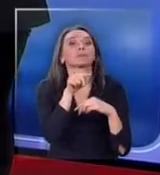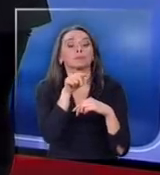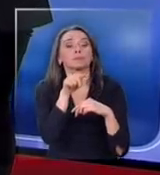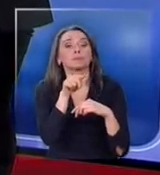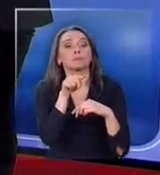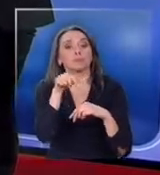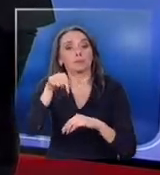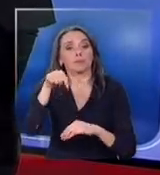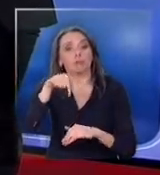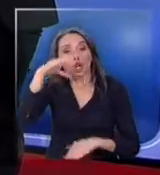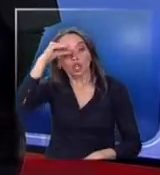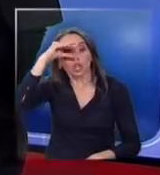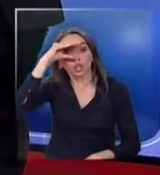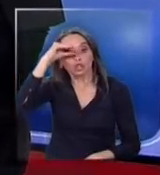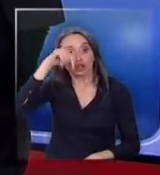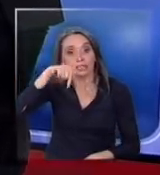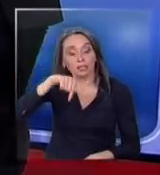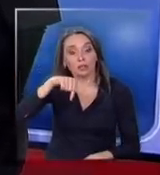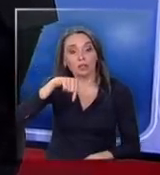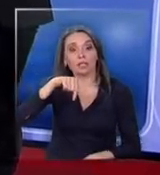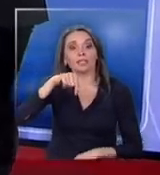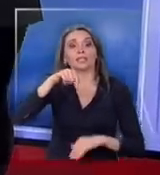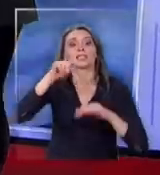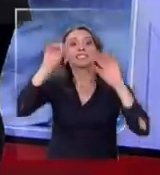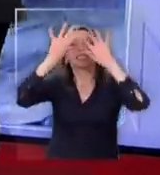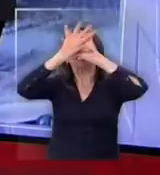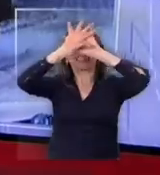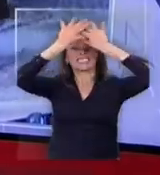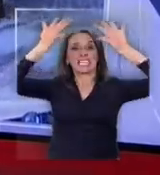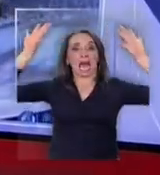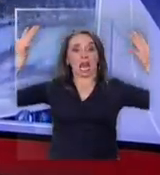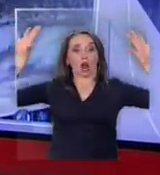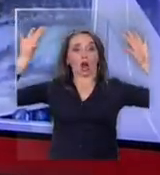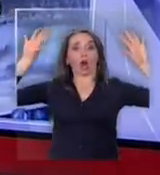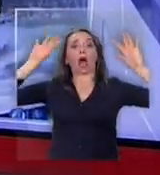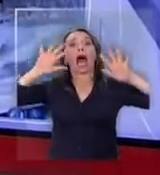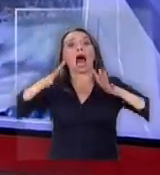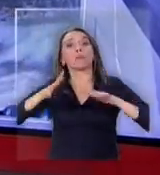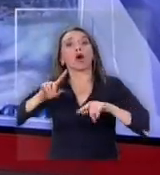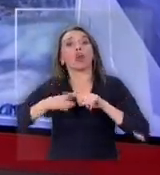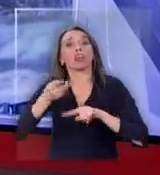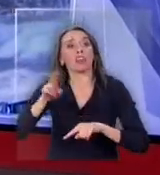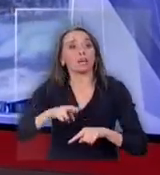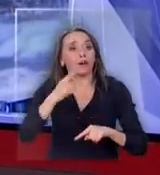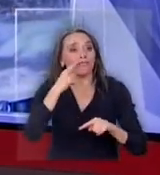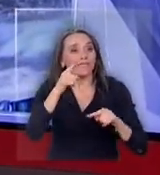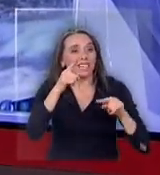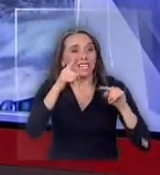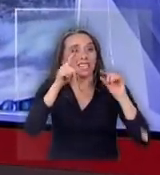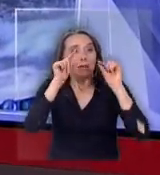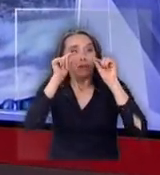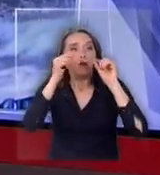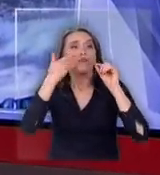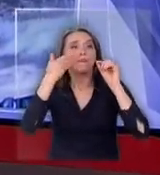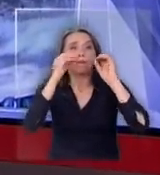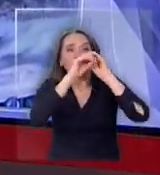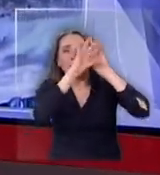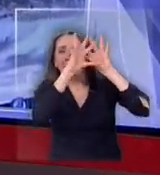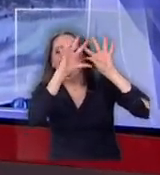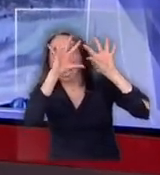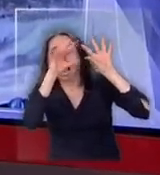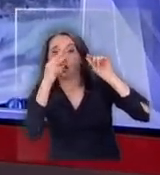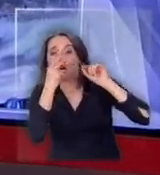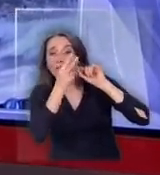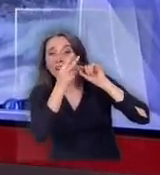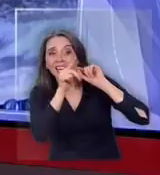durante esta noche podamos tener cielo ya quebrado, pero incluso podrían caer nuevamente. Acá vemos algunos claros, pero también tenemos pic